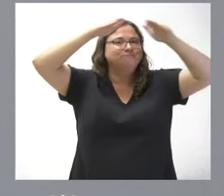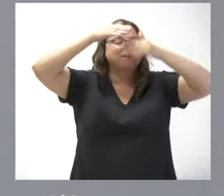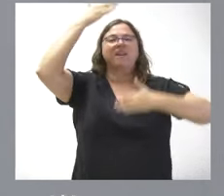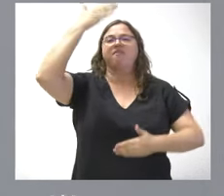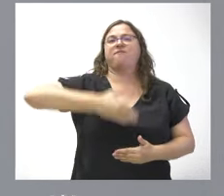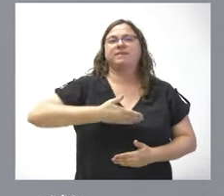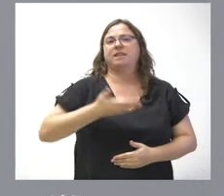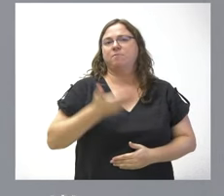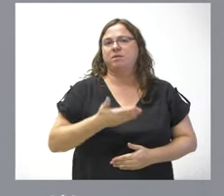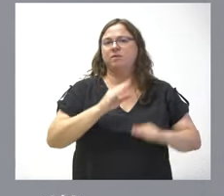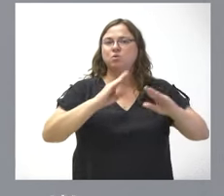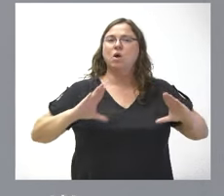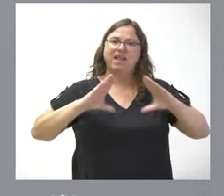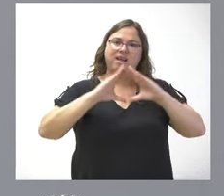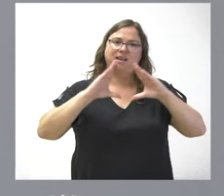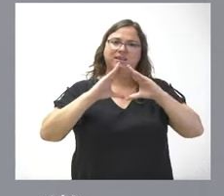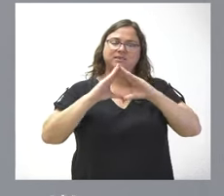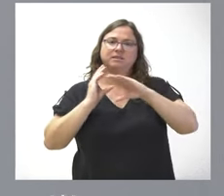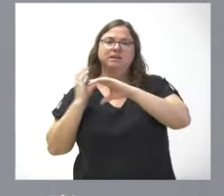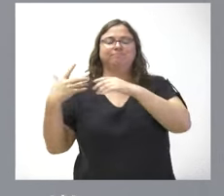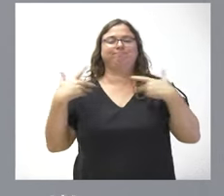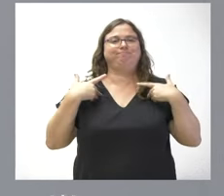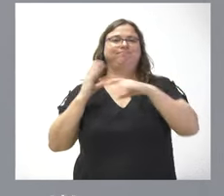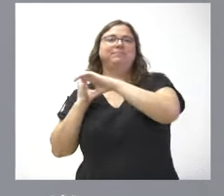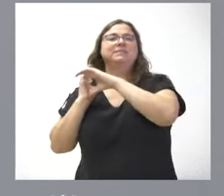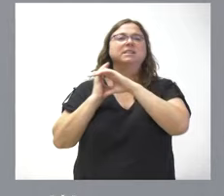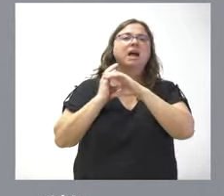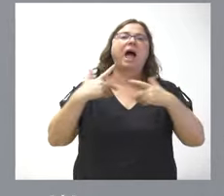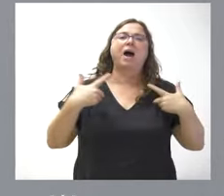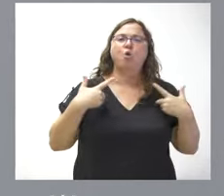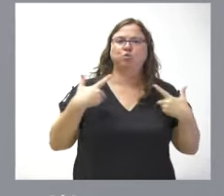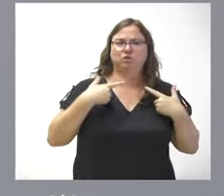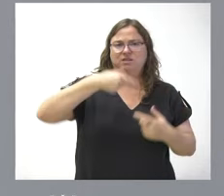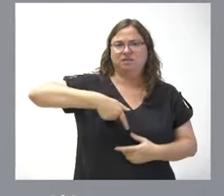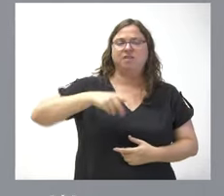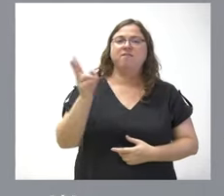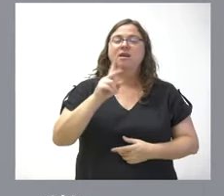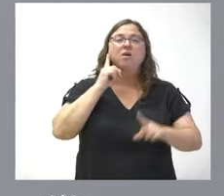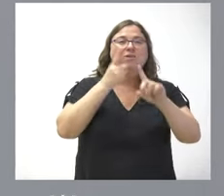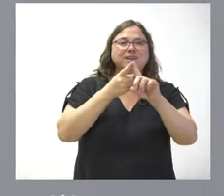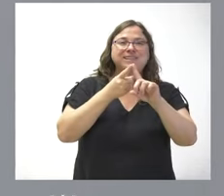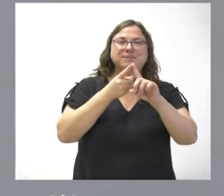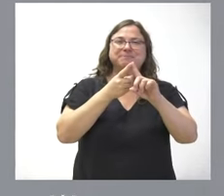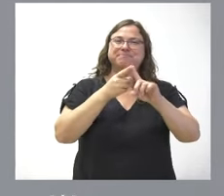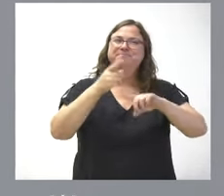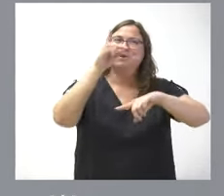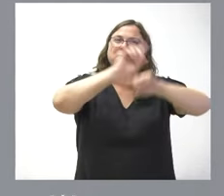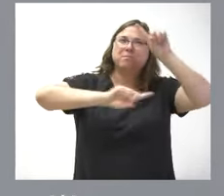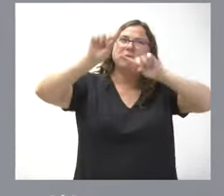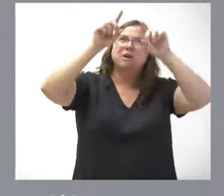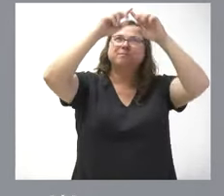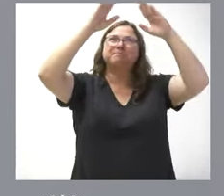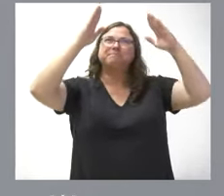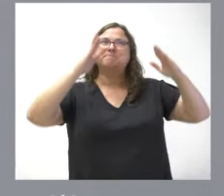principal de esta Iglesia penitencial de Nuestra Señora de las angustias con el fin de solucionar diversas patologías detectada cerella